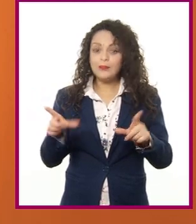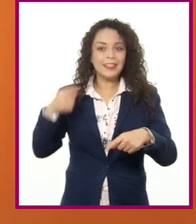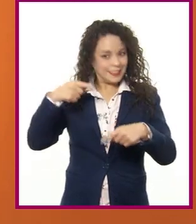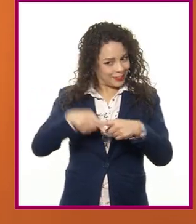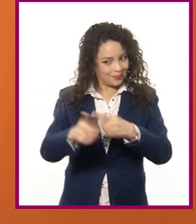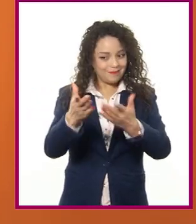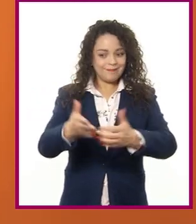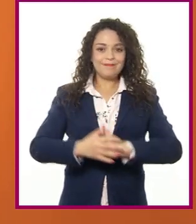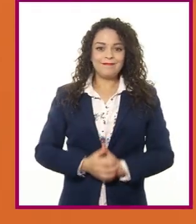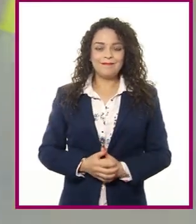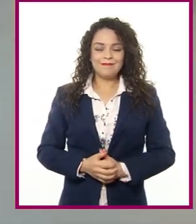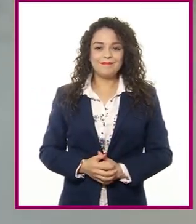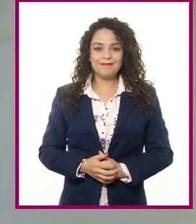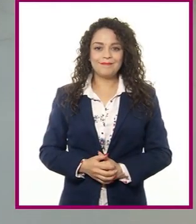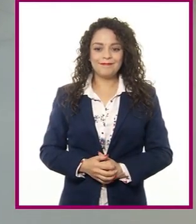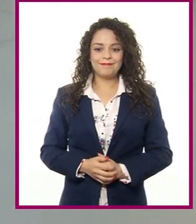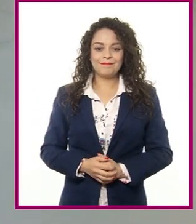¡comenzamos!